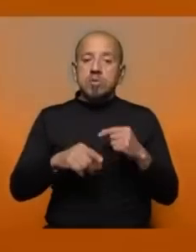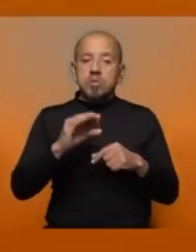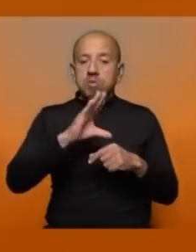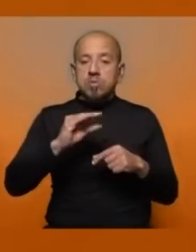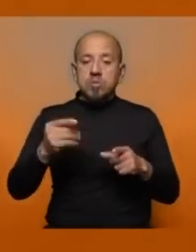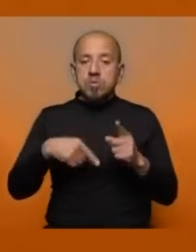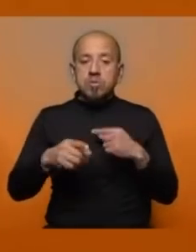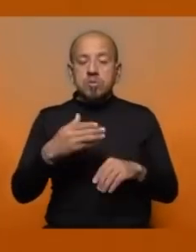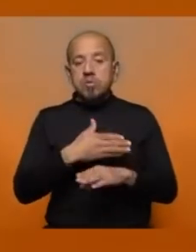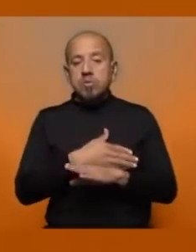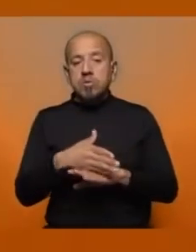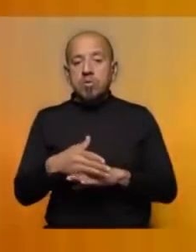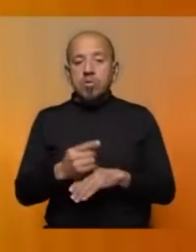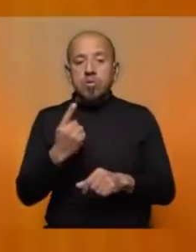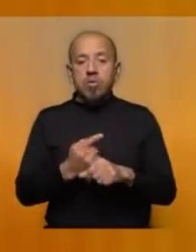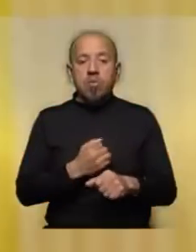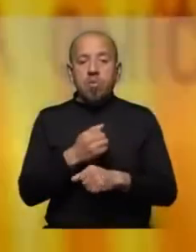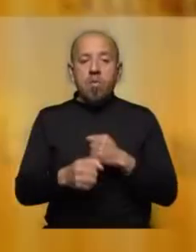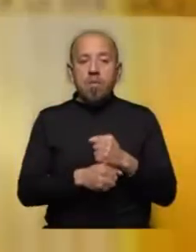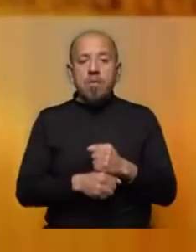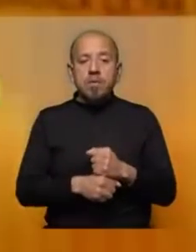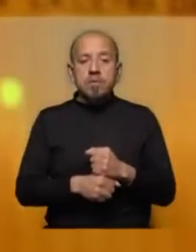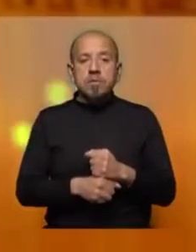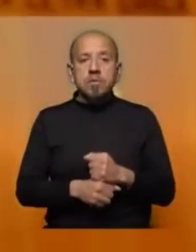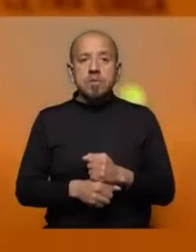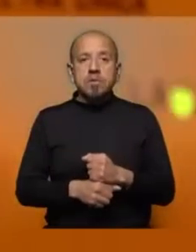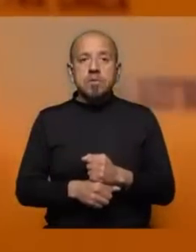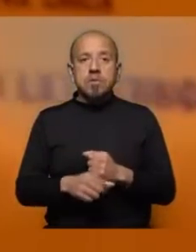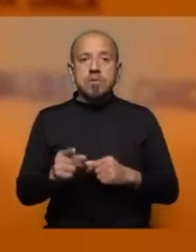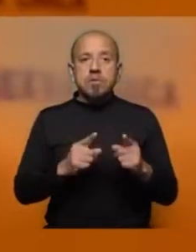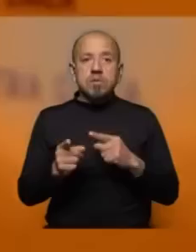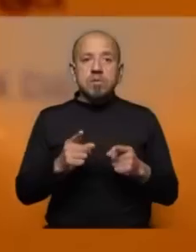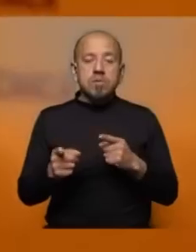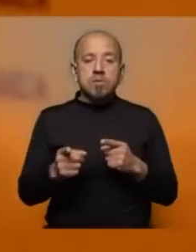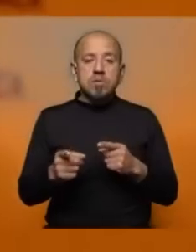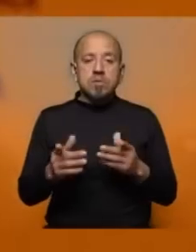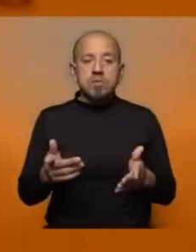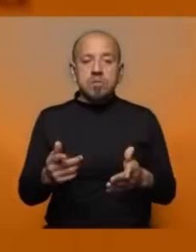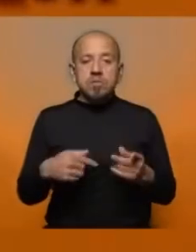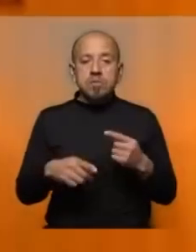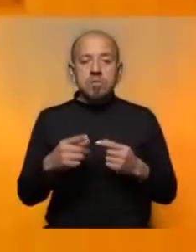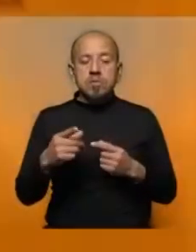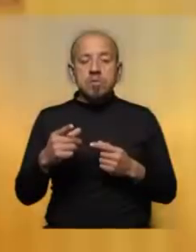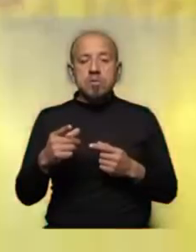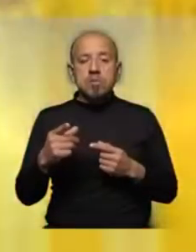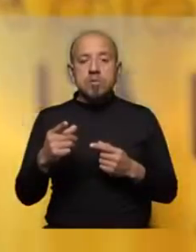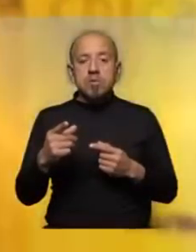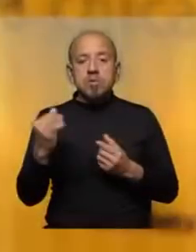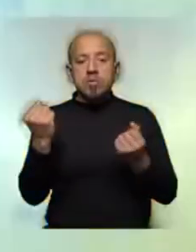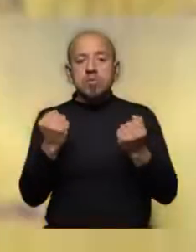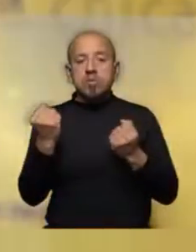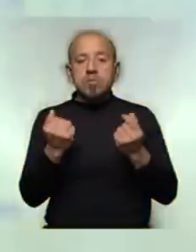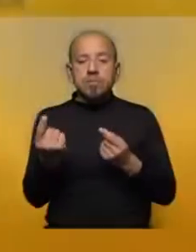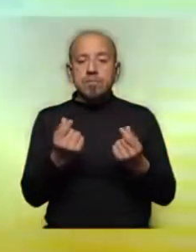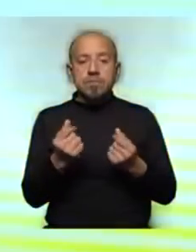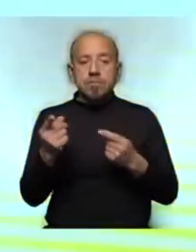deía un periodo de más de un año un remanente este financiero económico dinero que quedó en